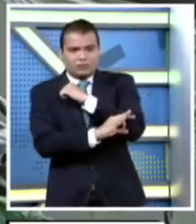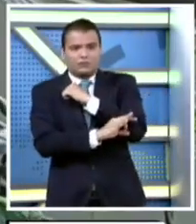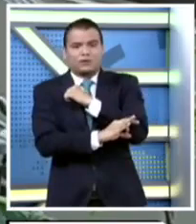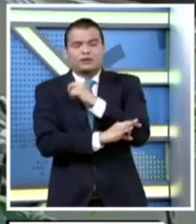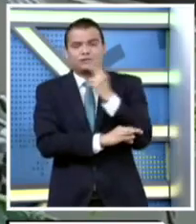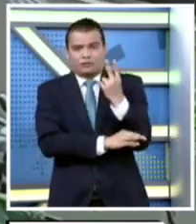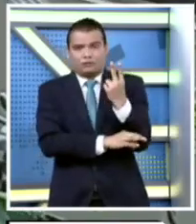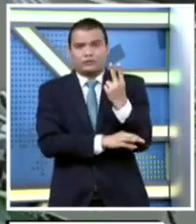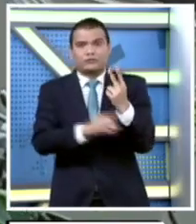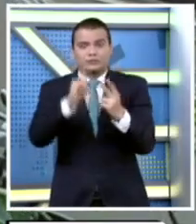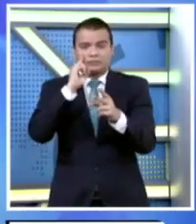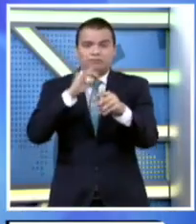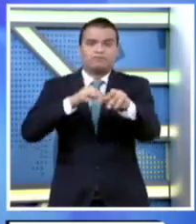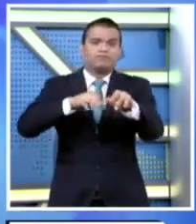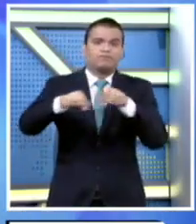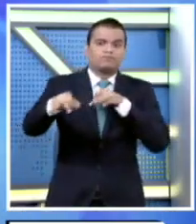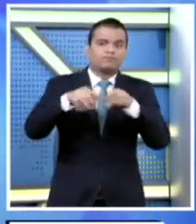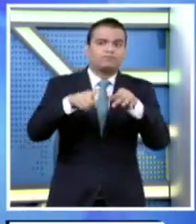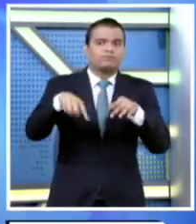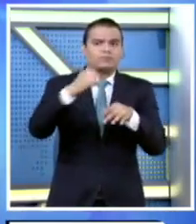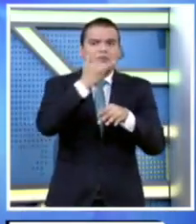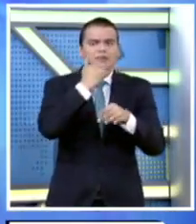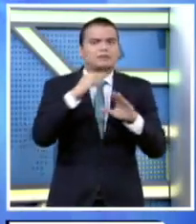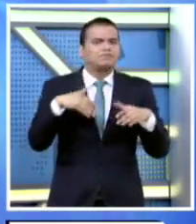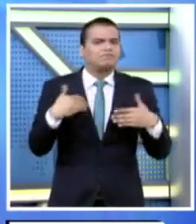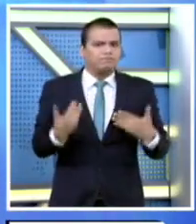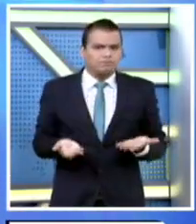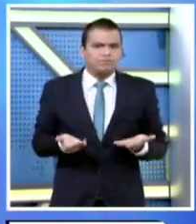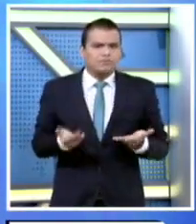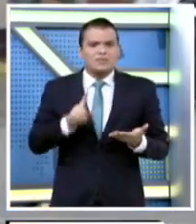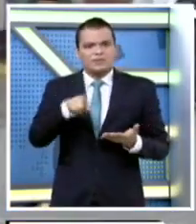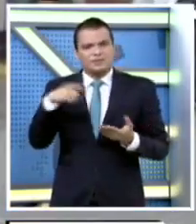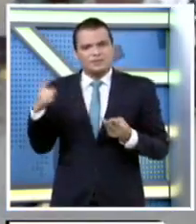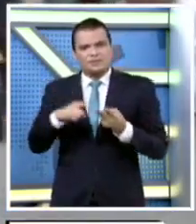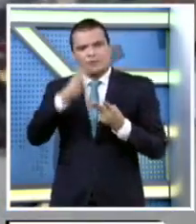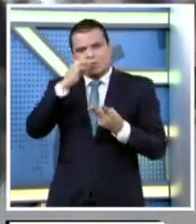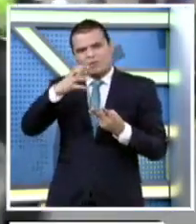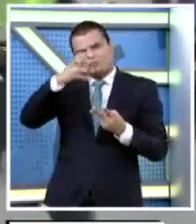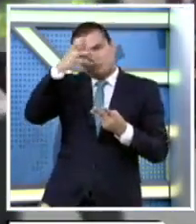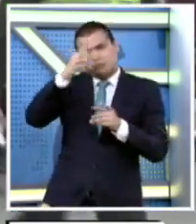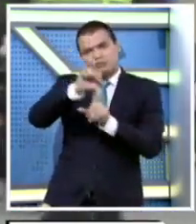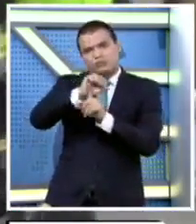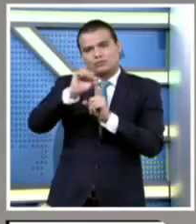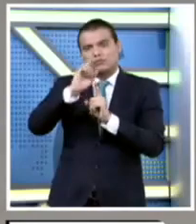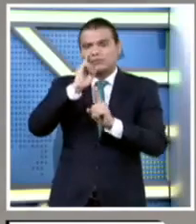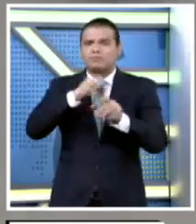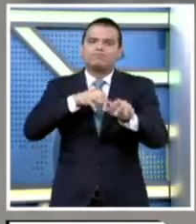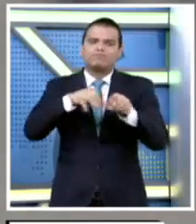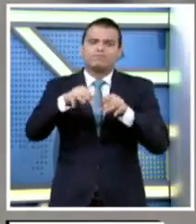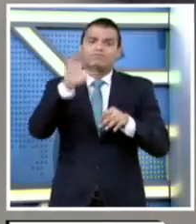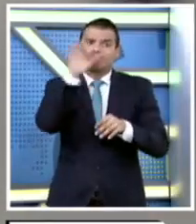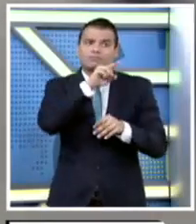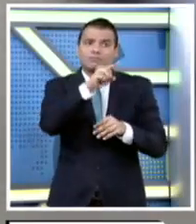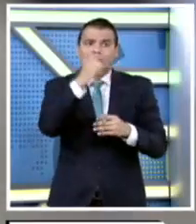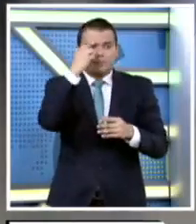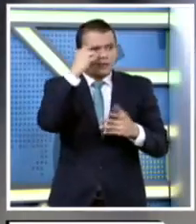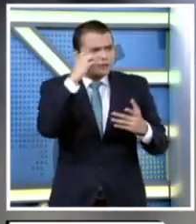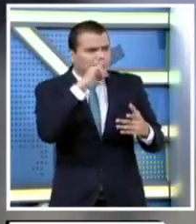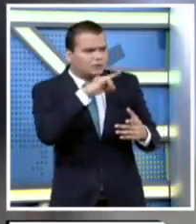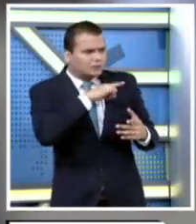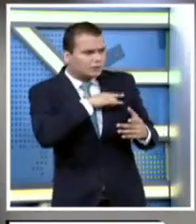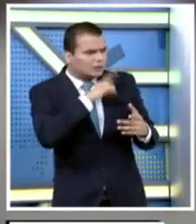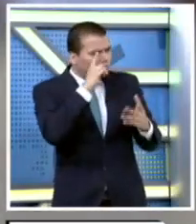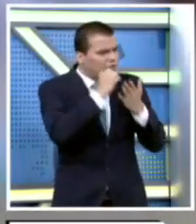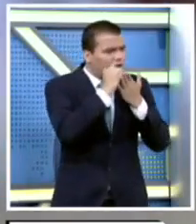del Pilar Durán, además del sociólogo Edgar Benítez, explicaron que este tipo de comportamientos reflejan falta de empatía, ausencia de